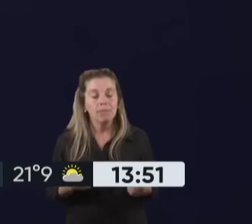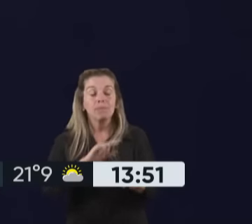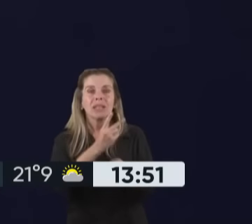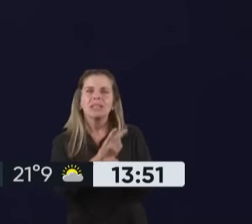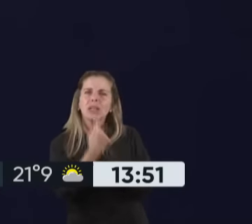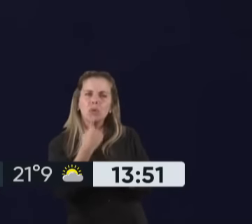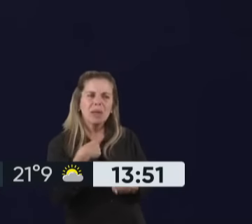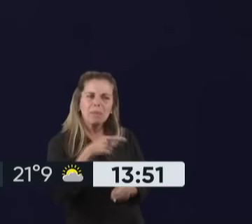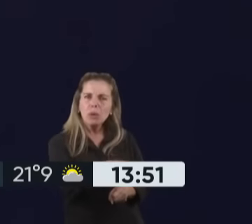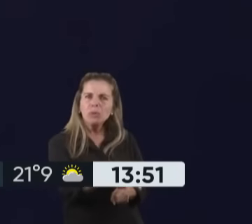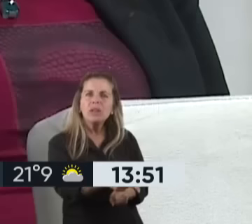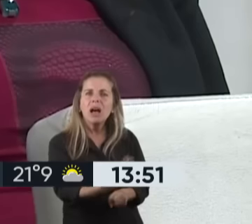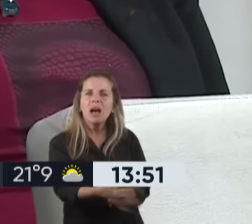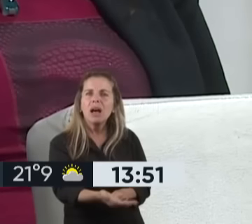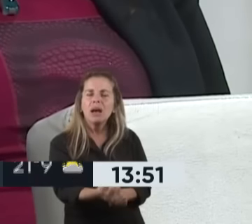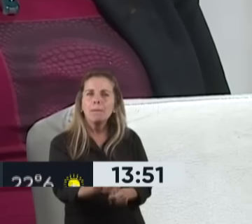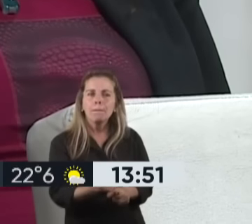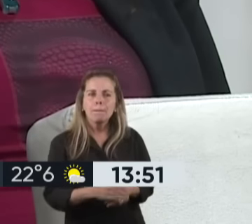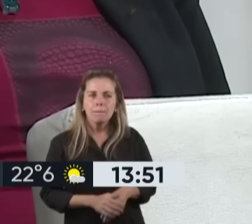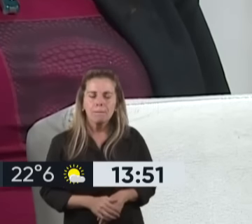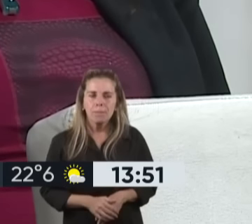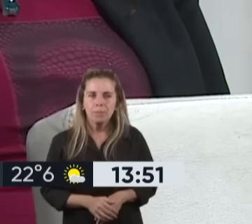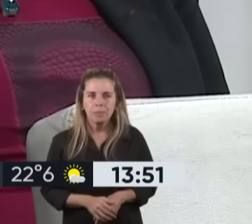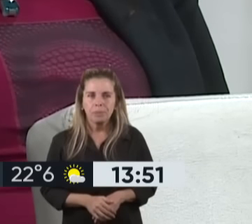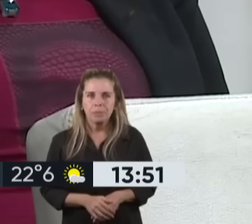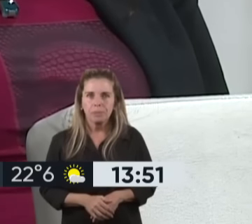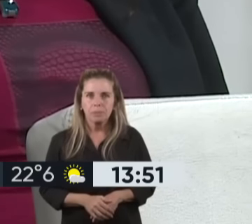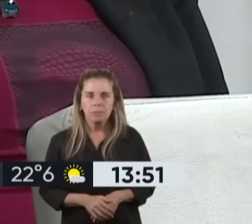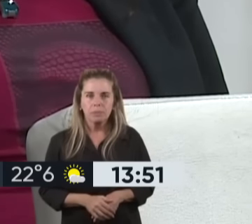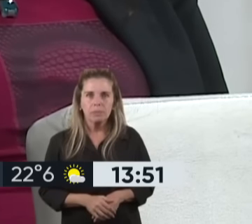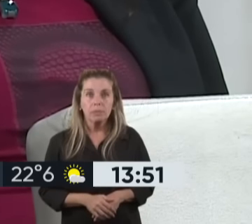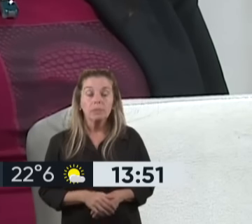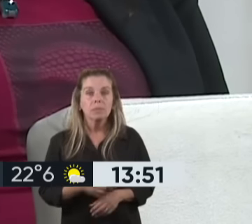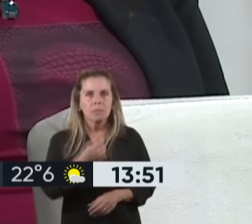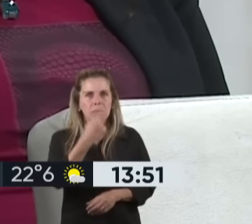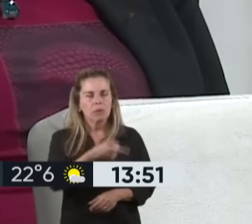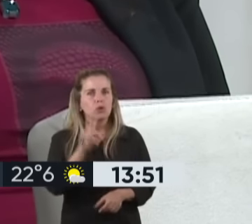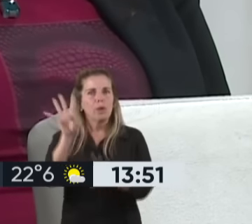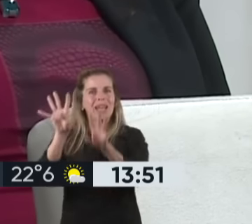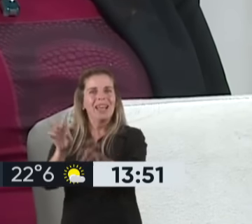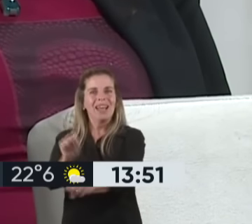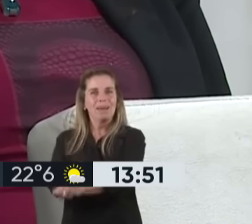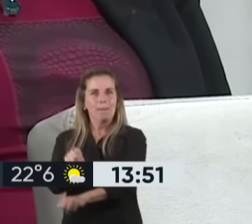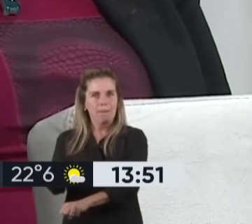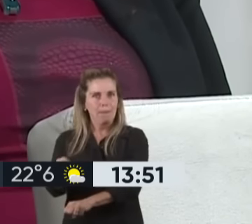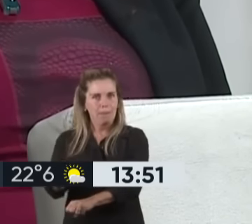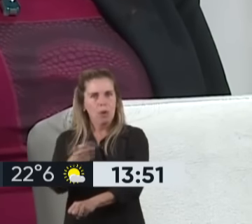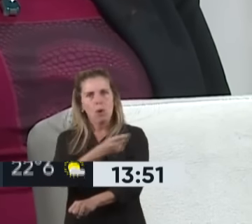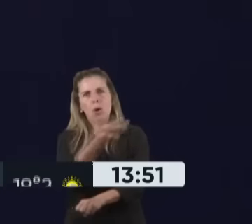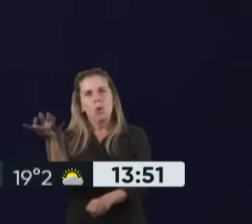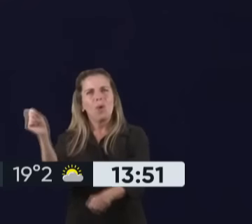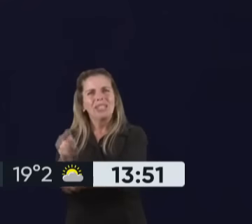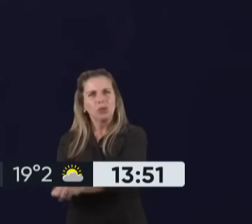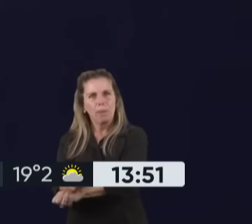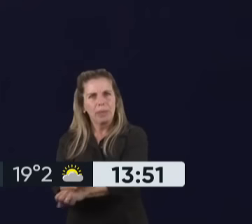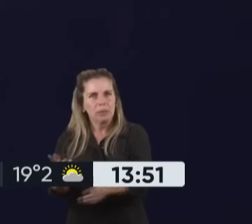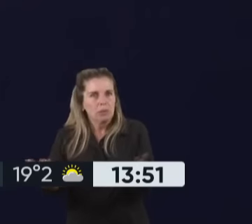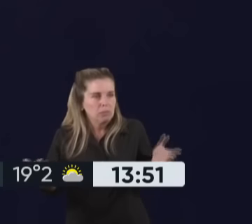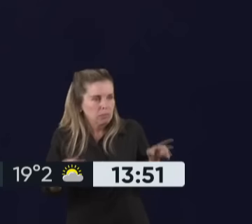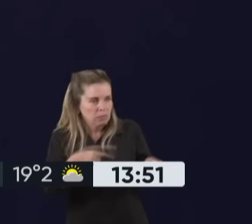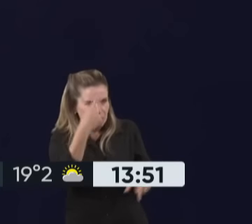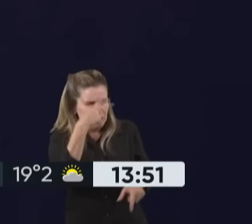era... sobre la población carcelaria, el cálculo que hacen imagínese usted que nosotros no vamos